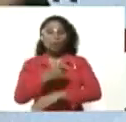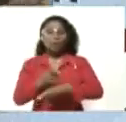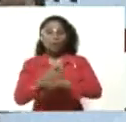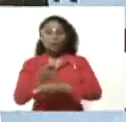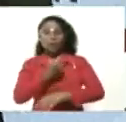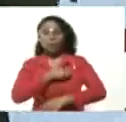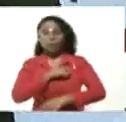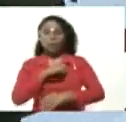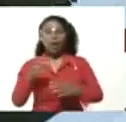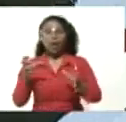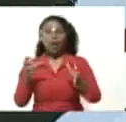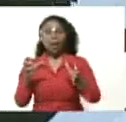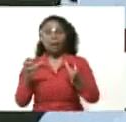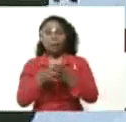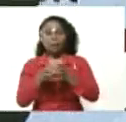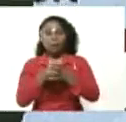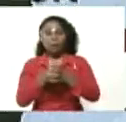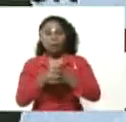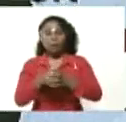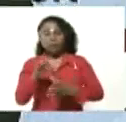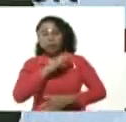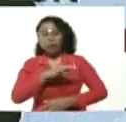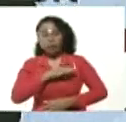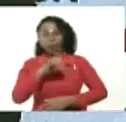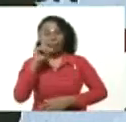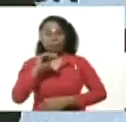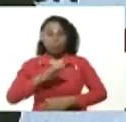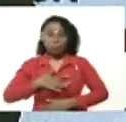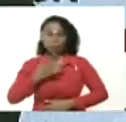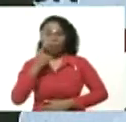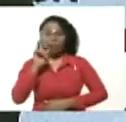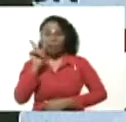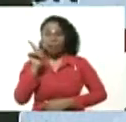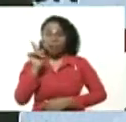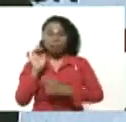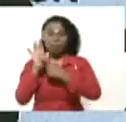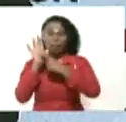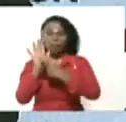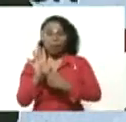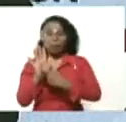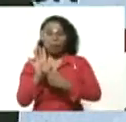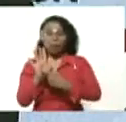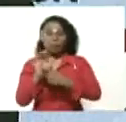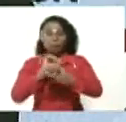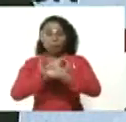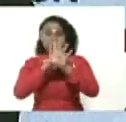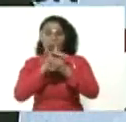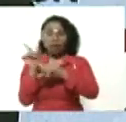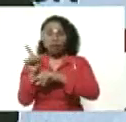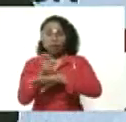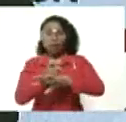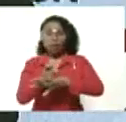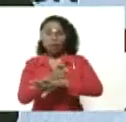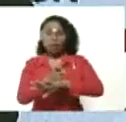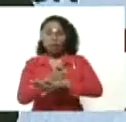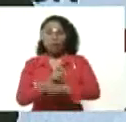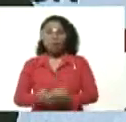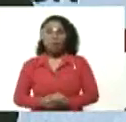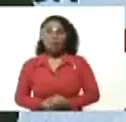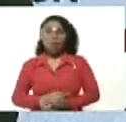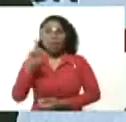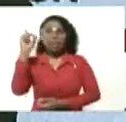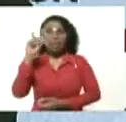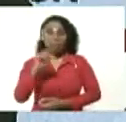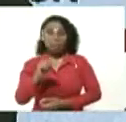está el Partido Socialista y está Unidas Podemos al mando. Es una señal, ya digo, clara a estos gobiernos y también a